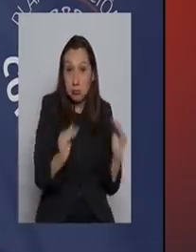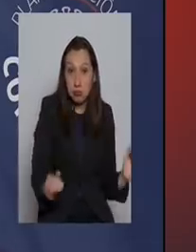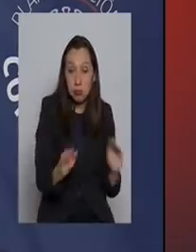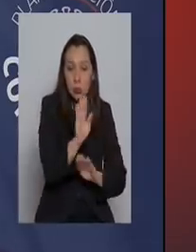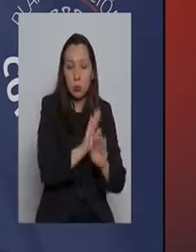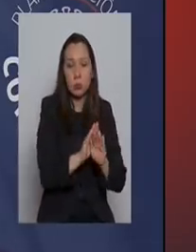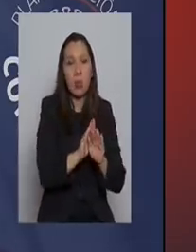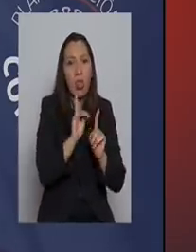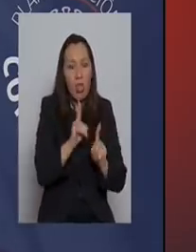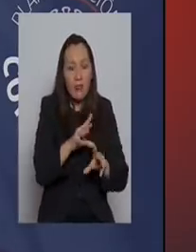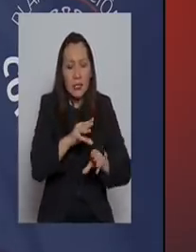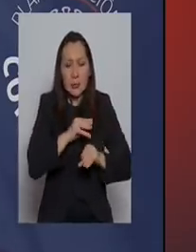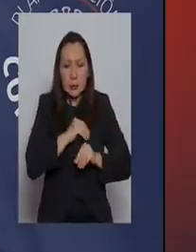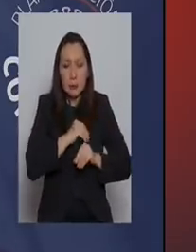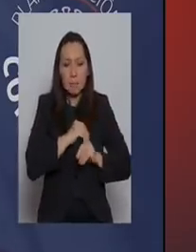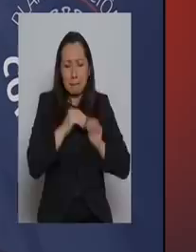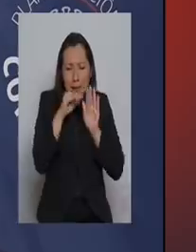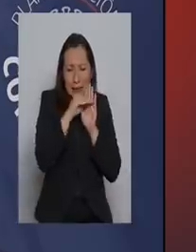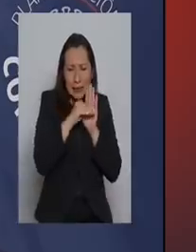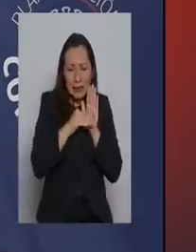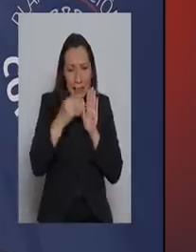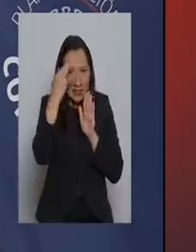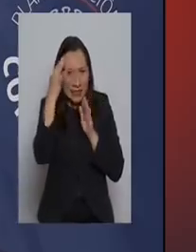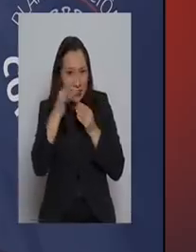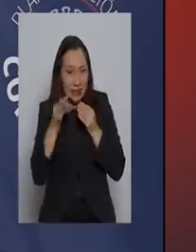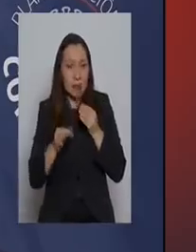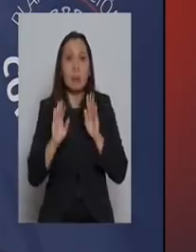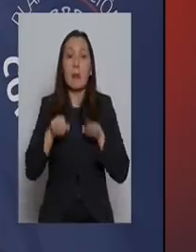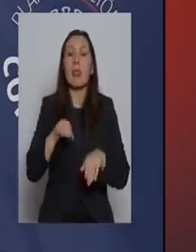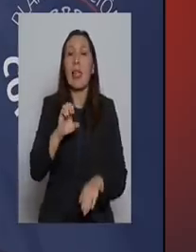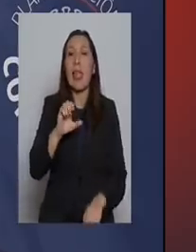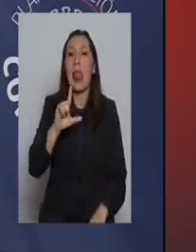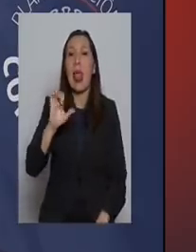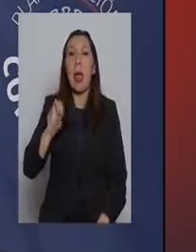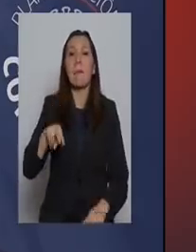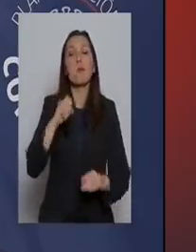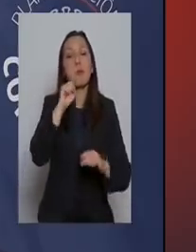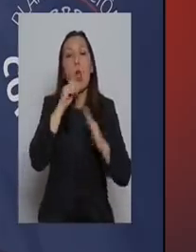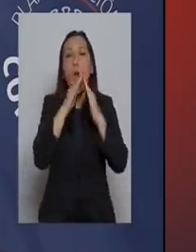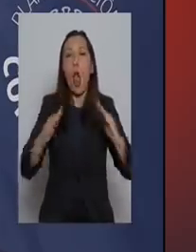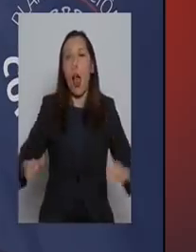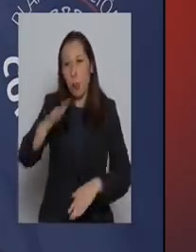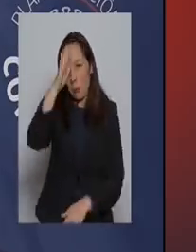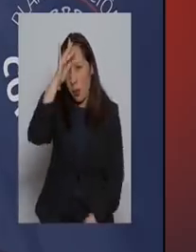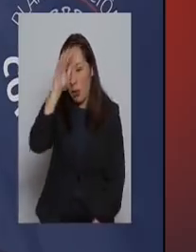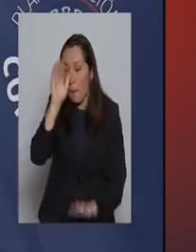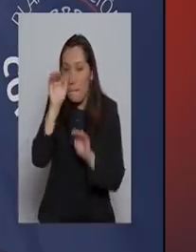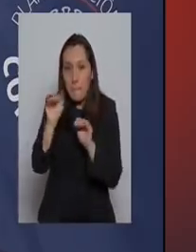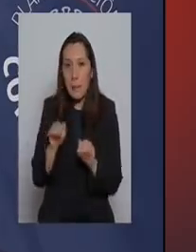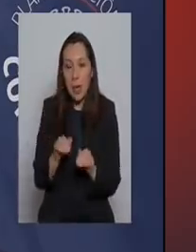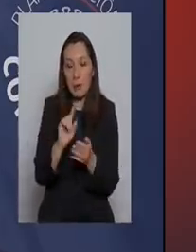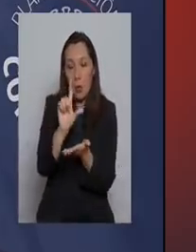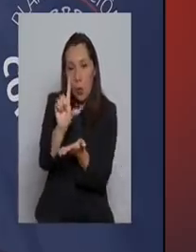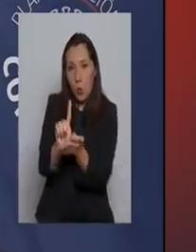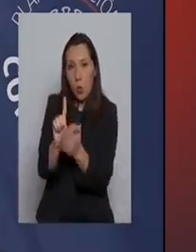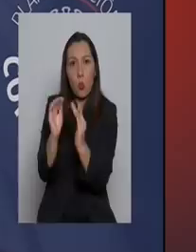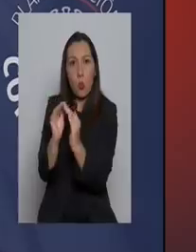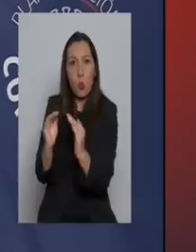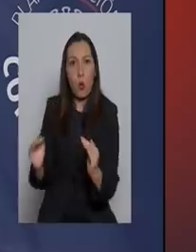obligan a tomar medidas específicas. Así se hizo en el ELEAM de Puente Alto. Lo mismo ocurre con los